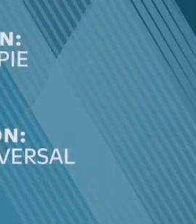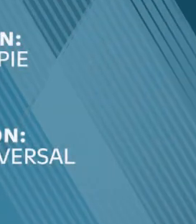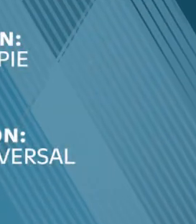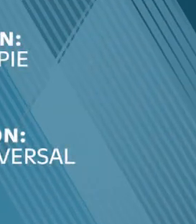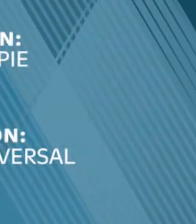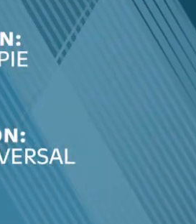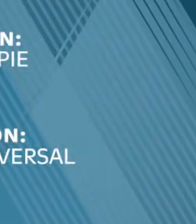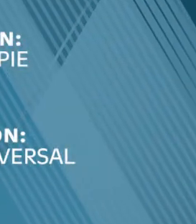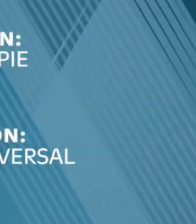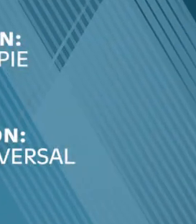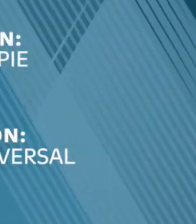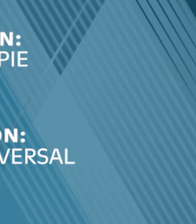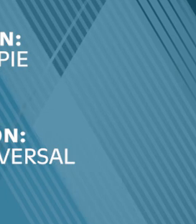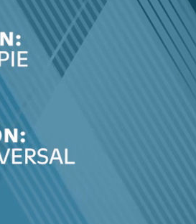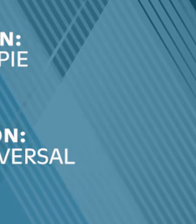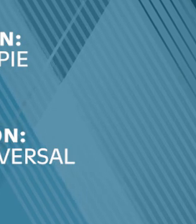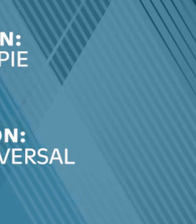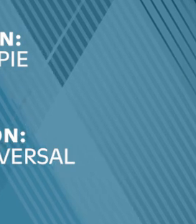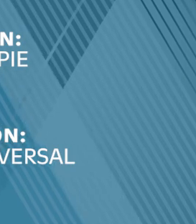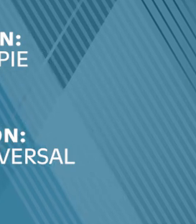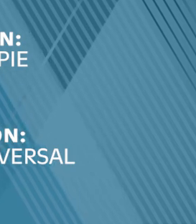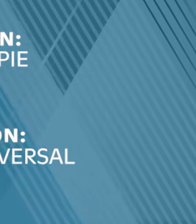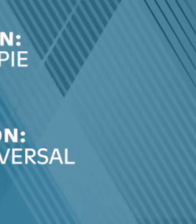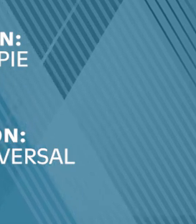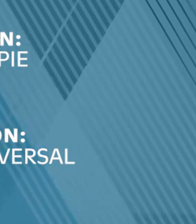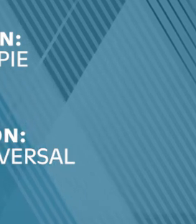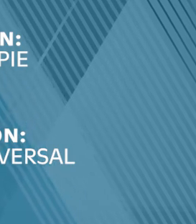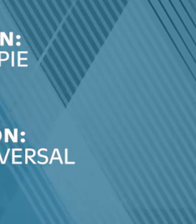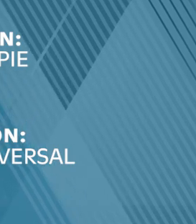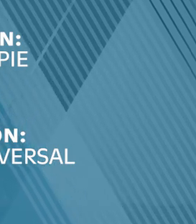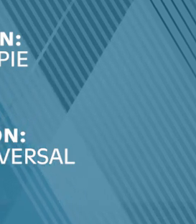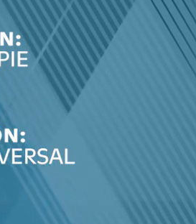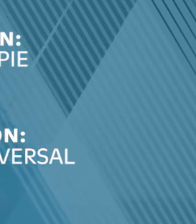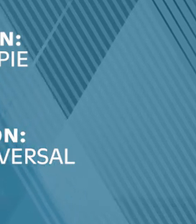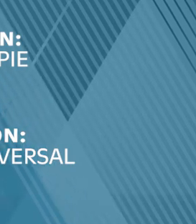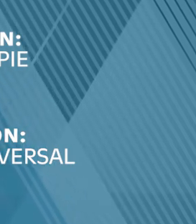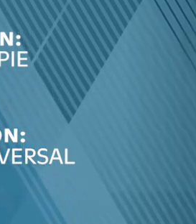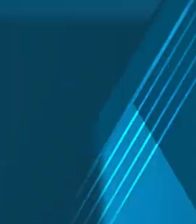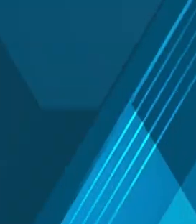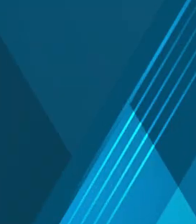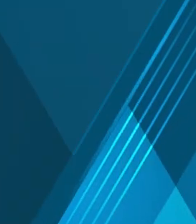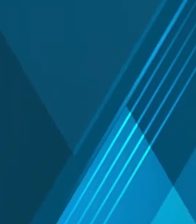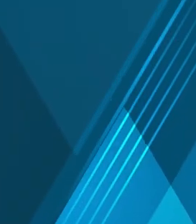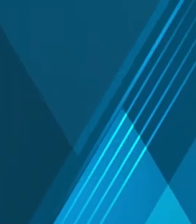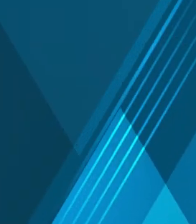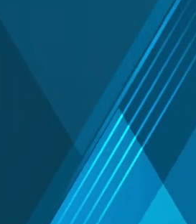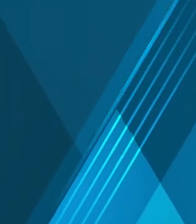modificaciones, se van mejorando.